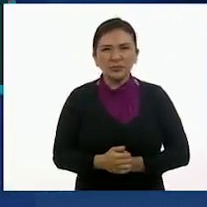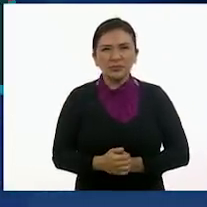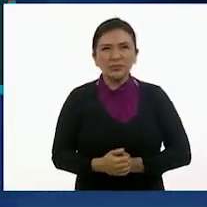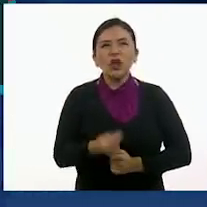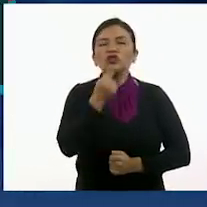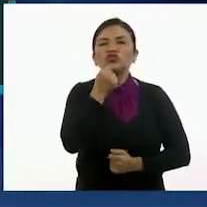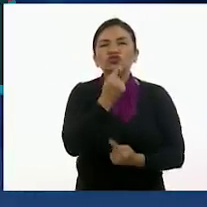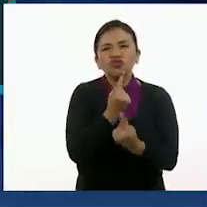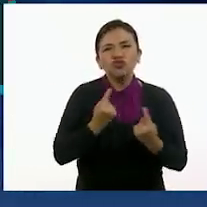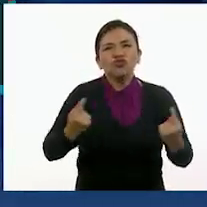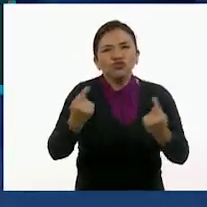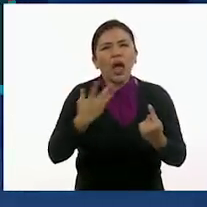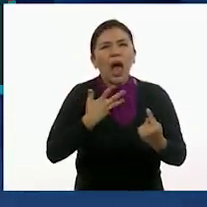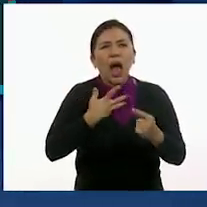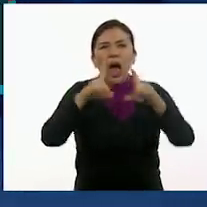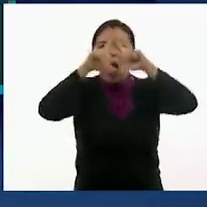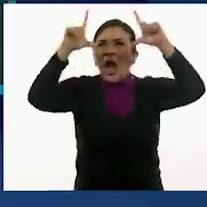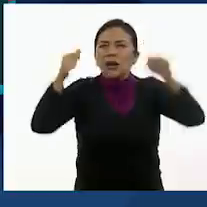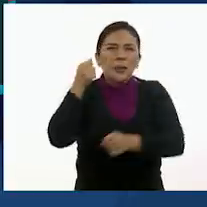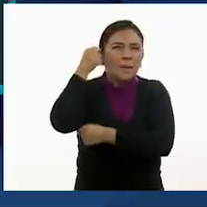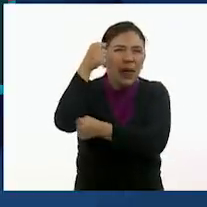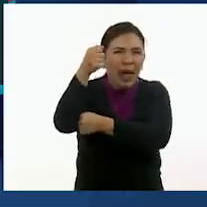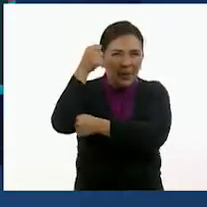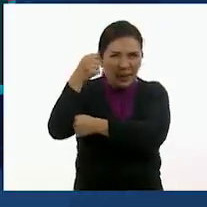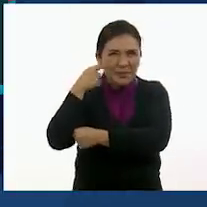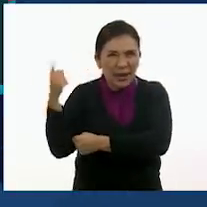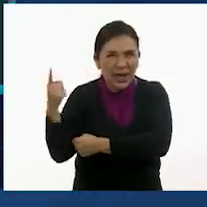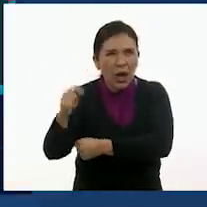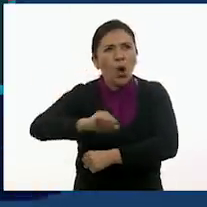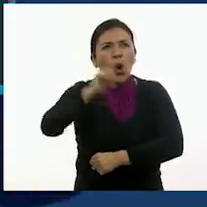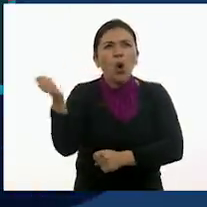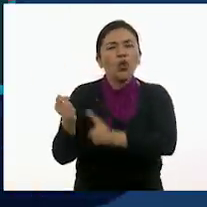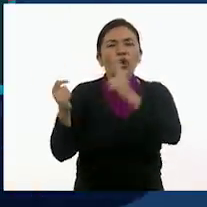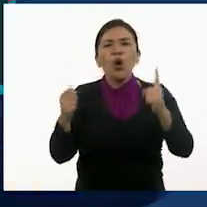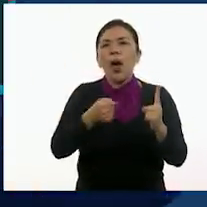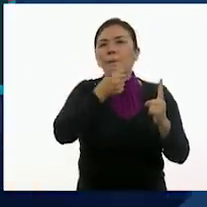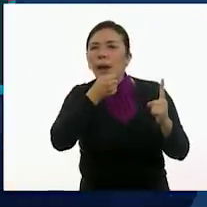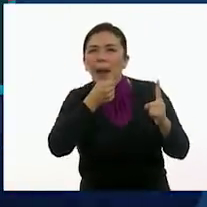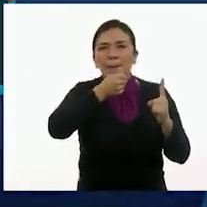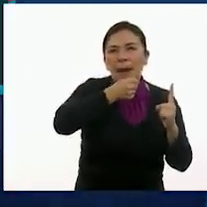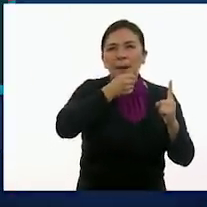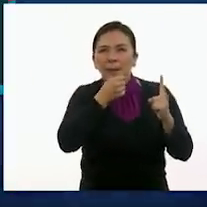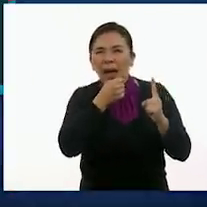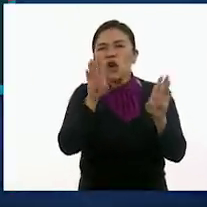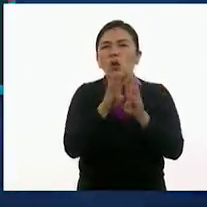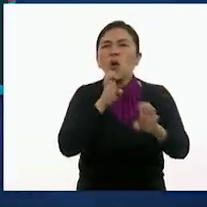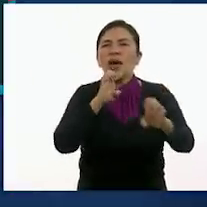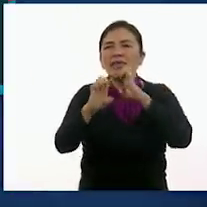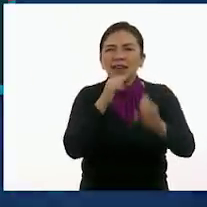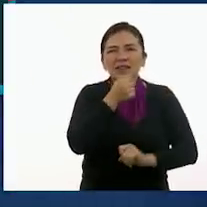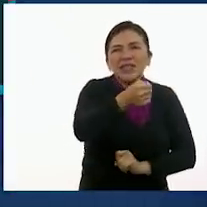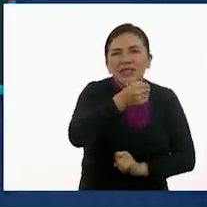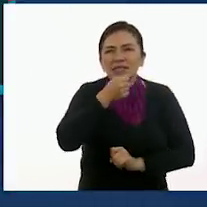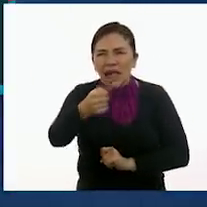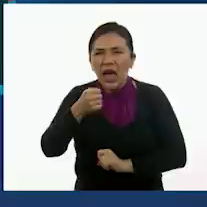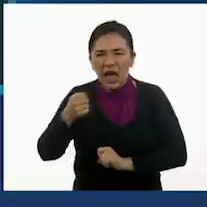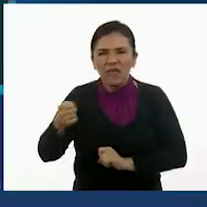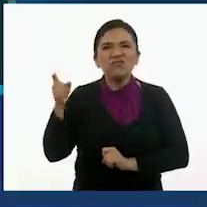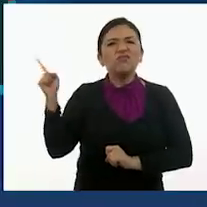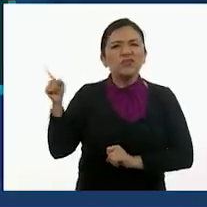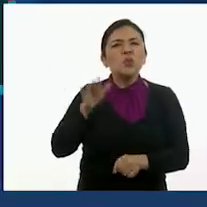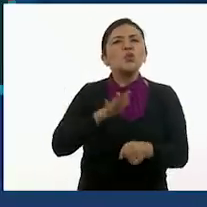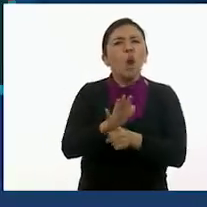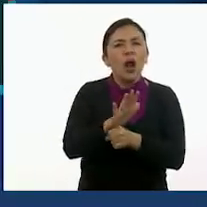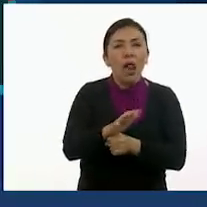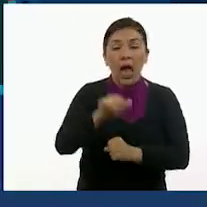unos niños que tienen unos cartelitos, el otro está como con un micrófono entrevistándolos. ¿A cuál se referirá?